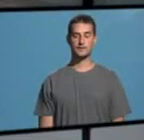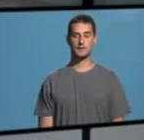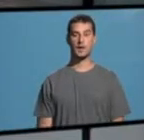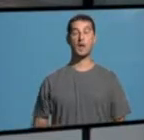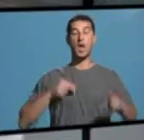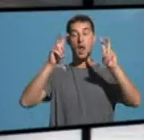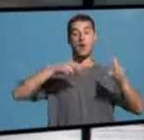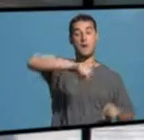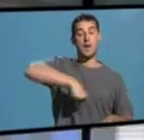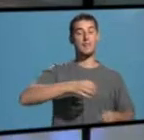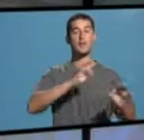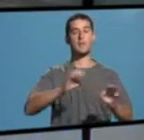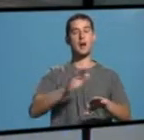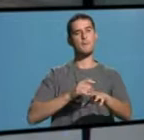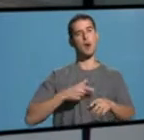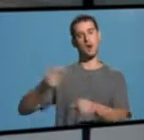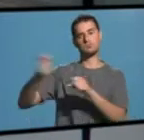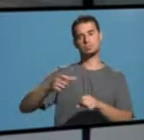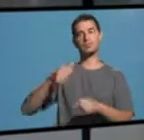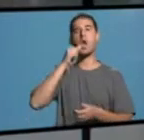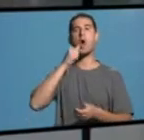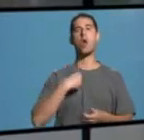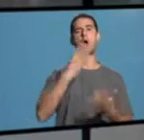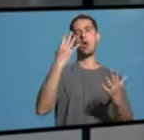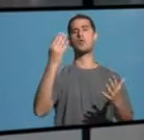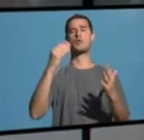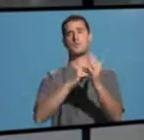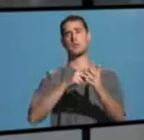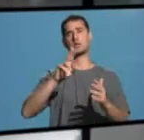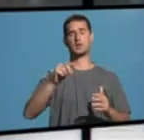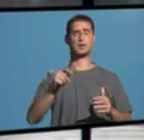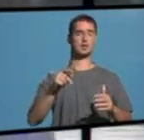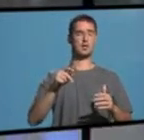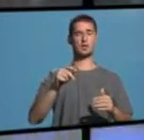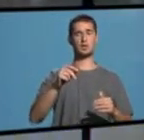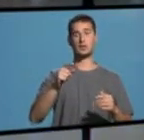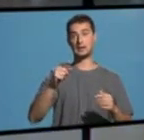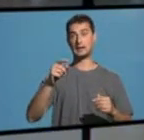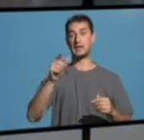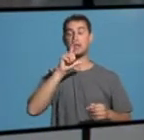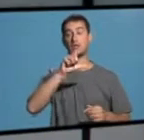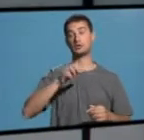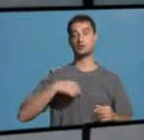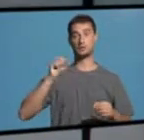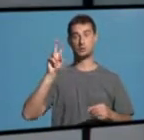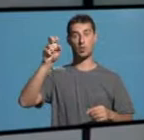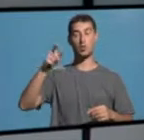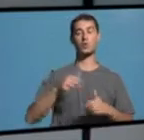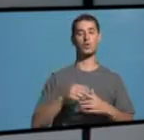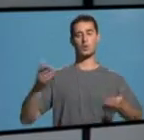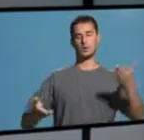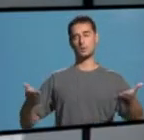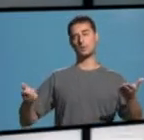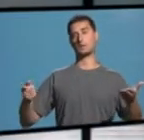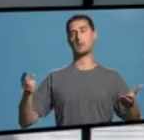A nova planta está preparada para recibir 4.300 litros de augas residuais por segundo, fronte aos 600 da antiga edar, que ademais de non ter capacidade